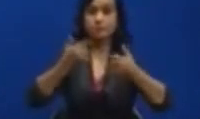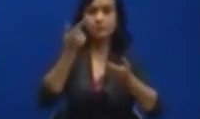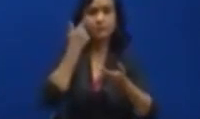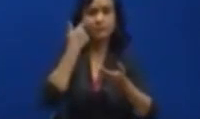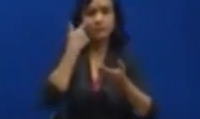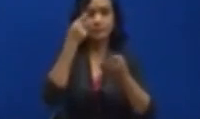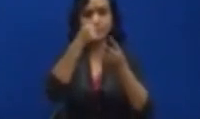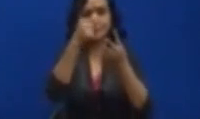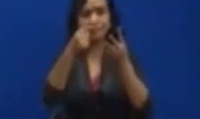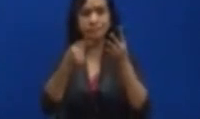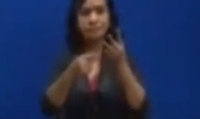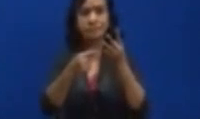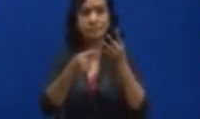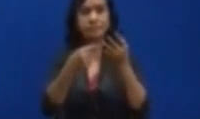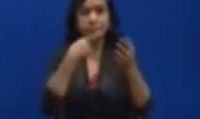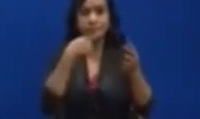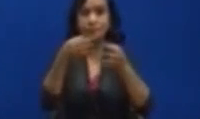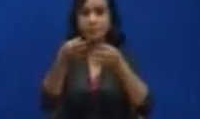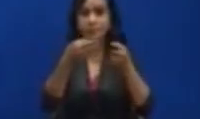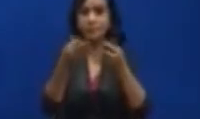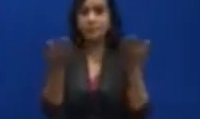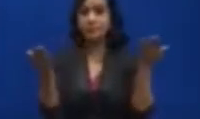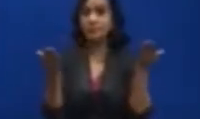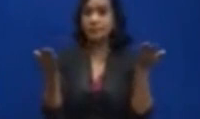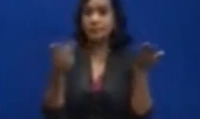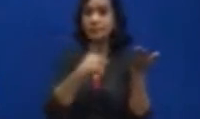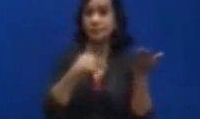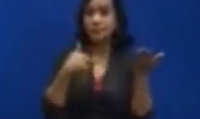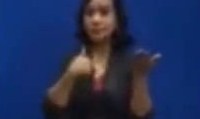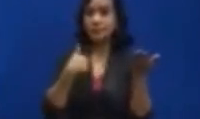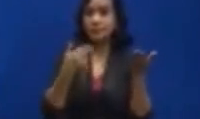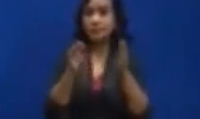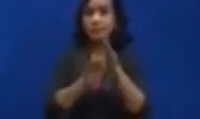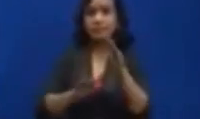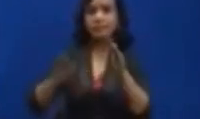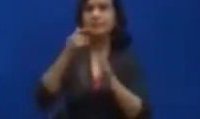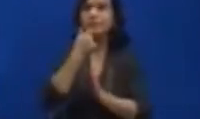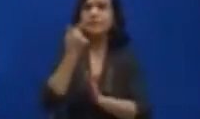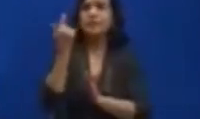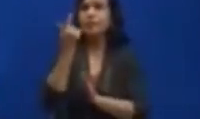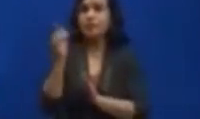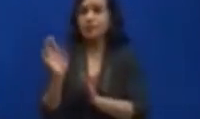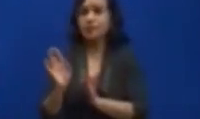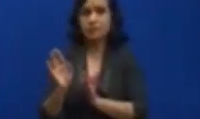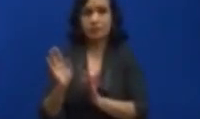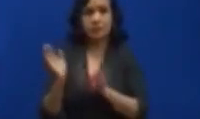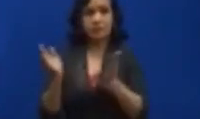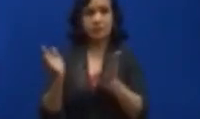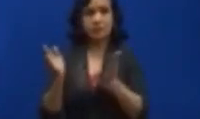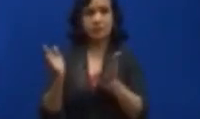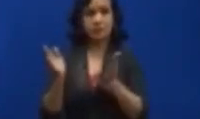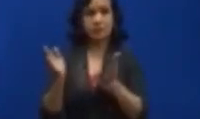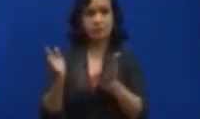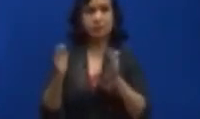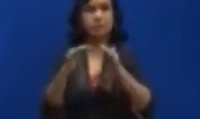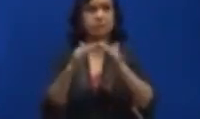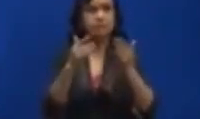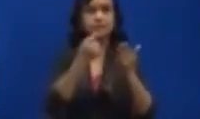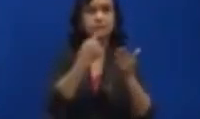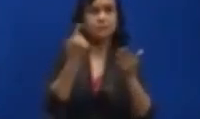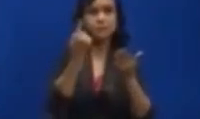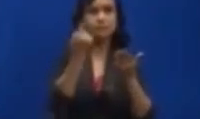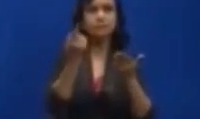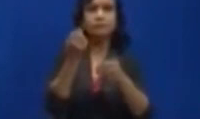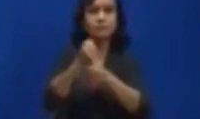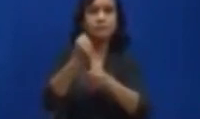nosotros le decimos a la gente, quédense en casa, ¿quién va a fumigar? Si decimos quédate en casa, ¿qué enfermera va a